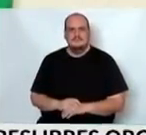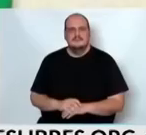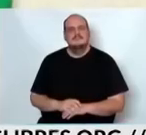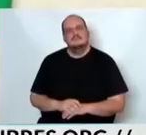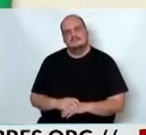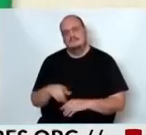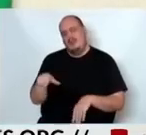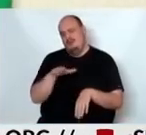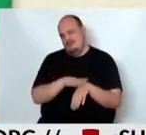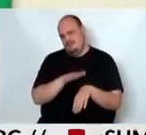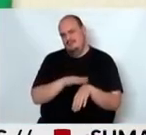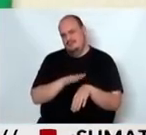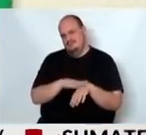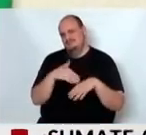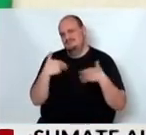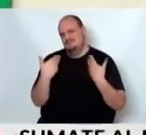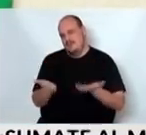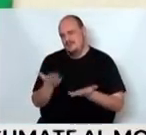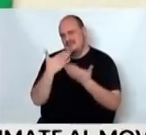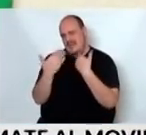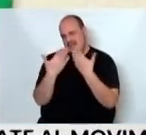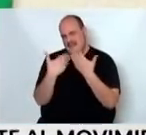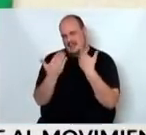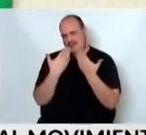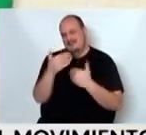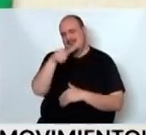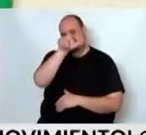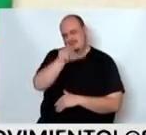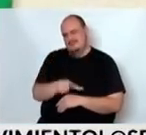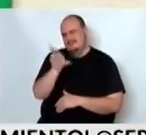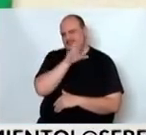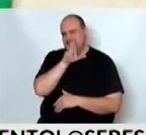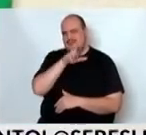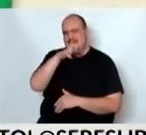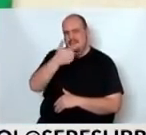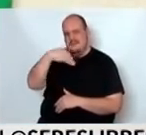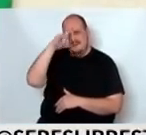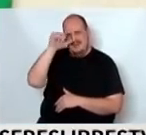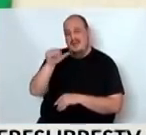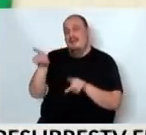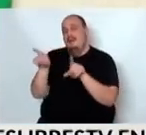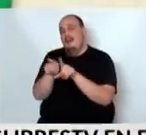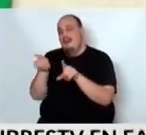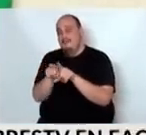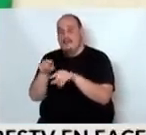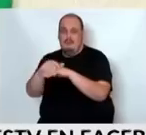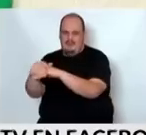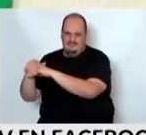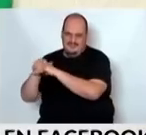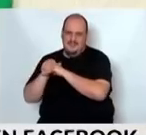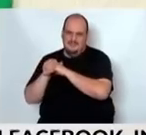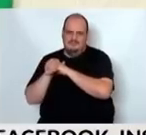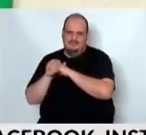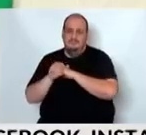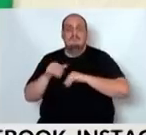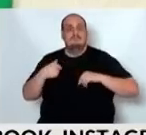Quiero aprovechar este momento de la entrevista con Pamela, que habló de los amigos de su hermano, para dedicar